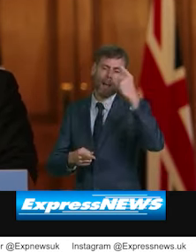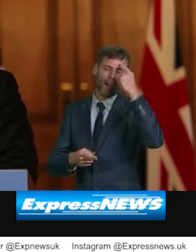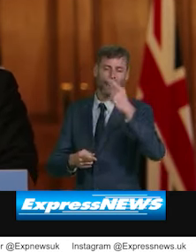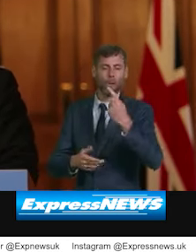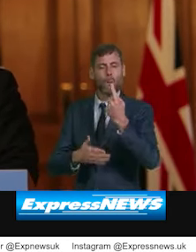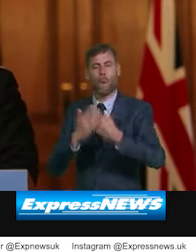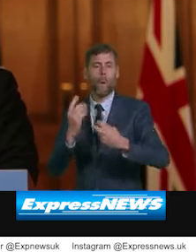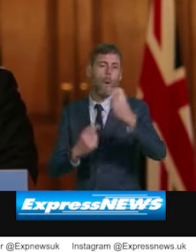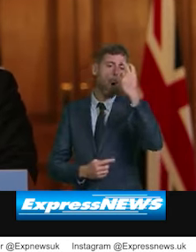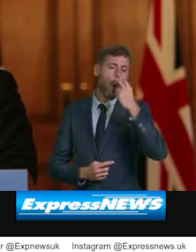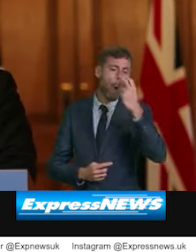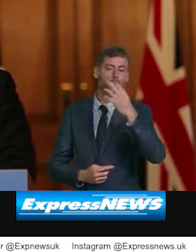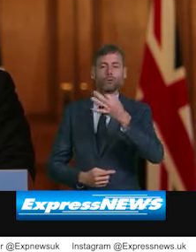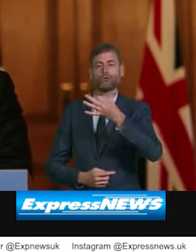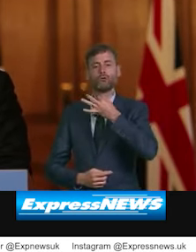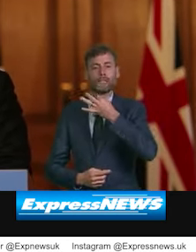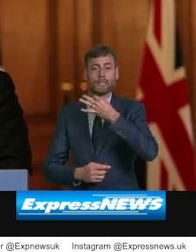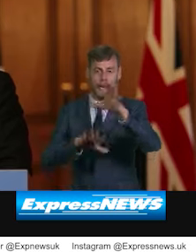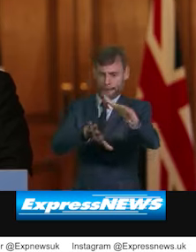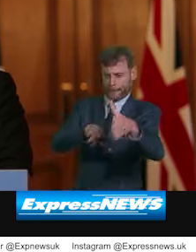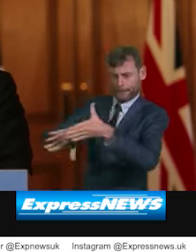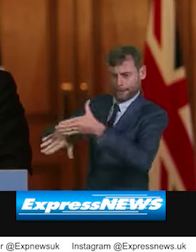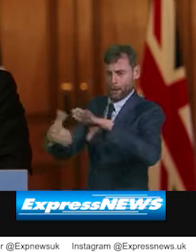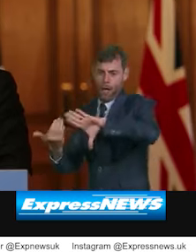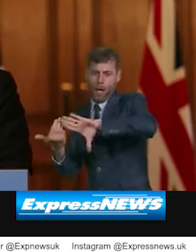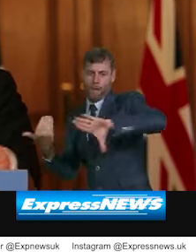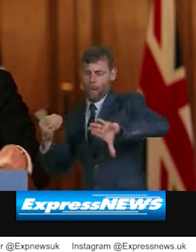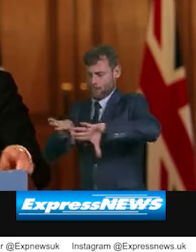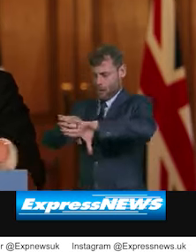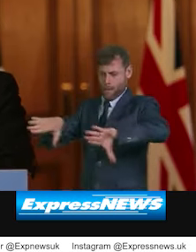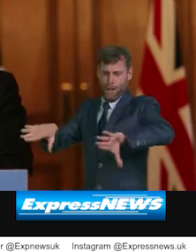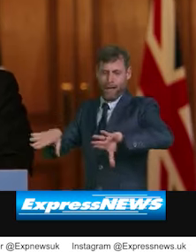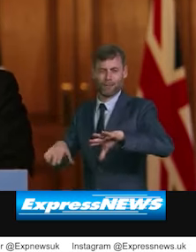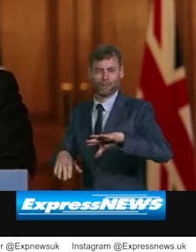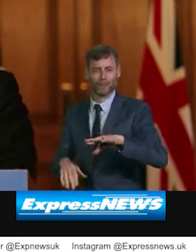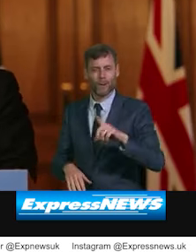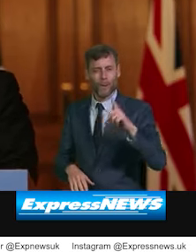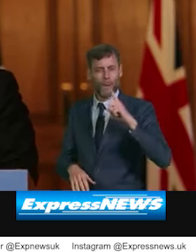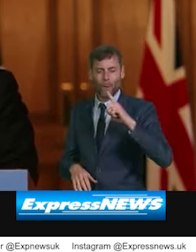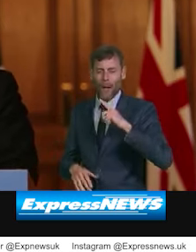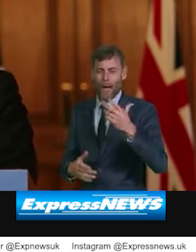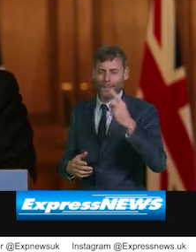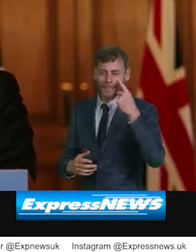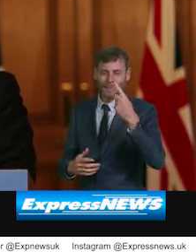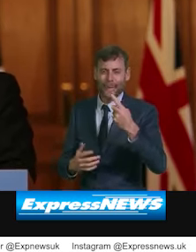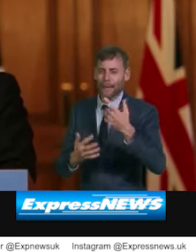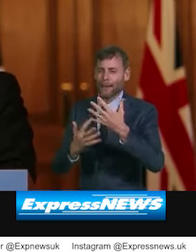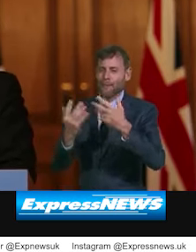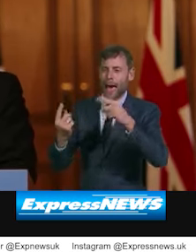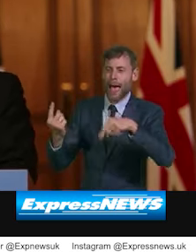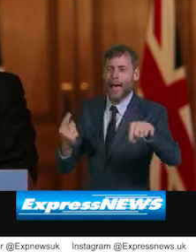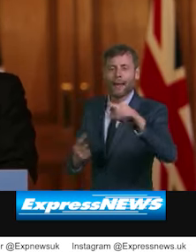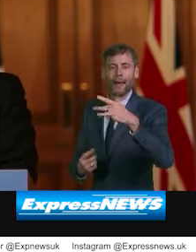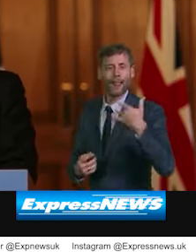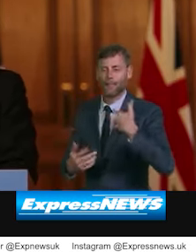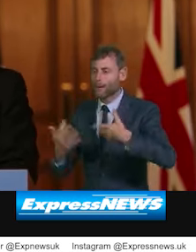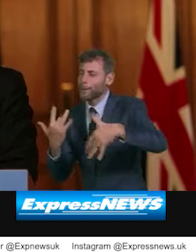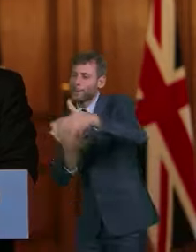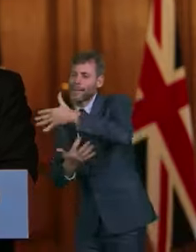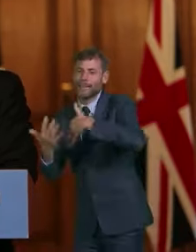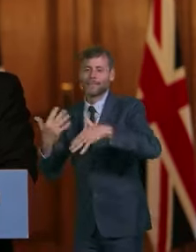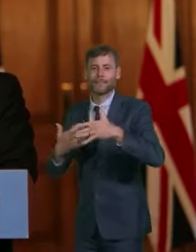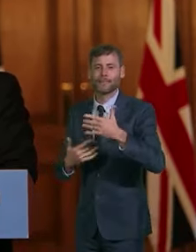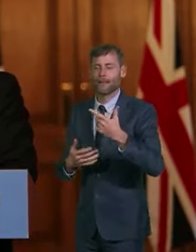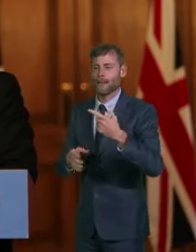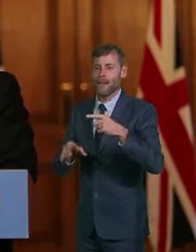y vulnerables. No en una sociedad con tantos hogares multigeneracionales. Ningún país ha podido hacer